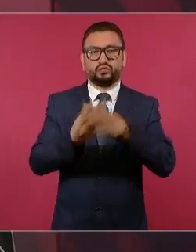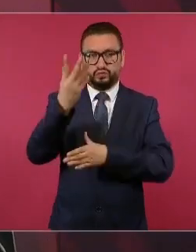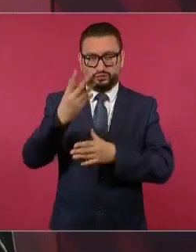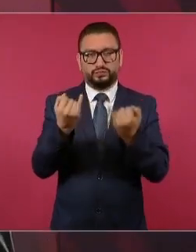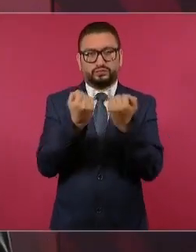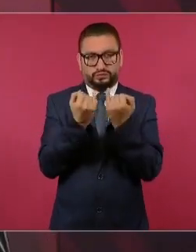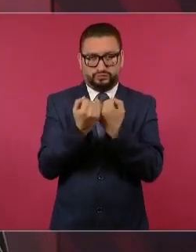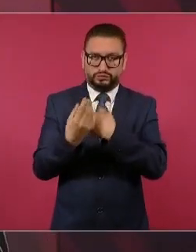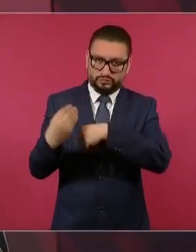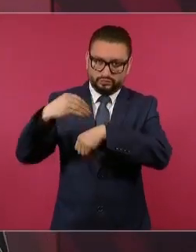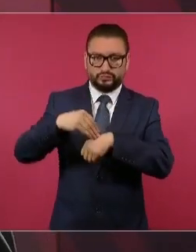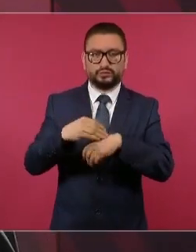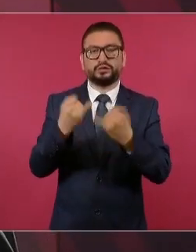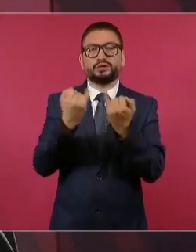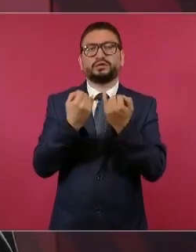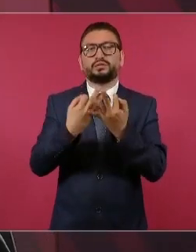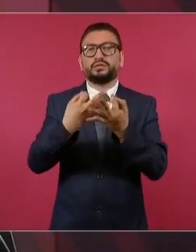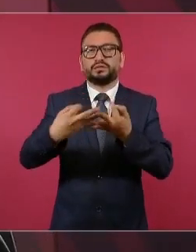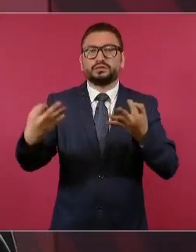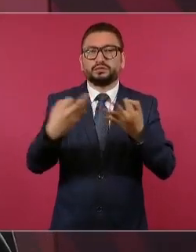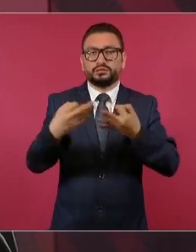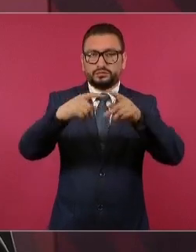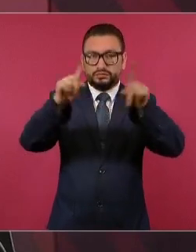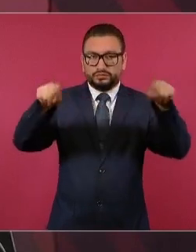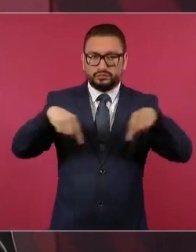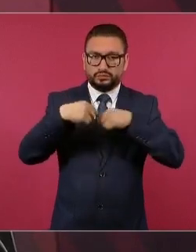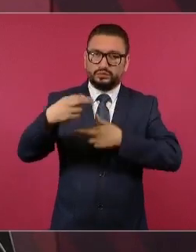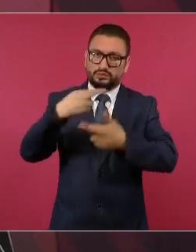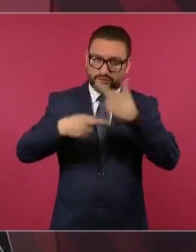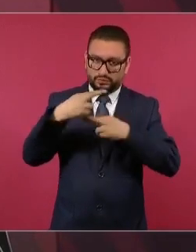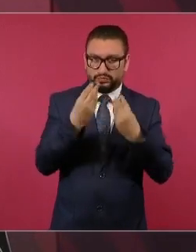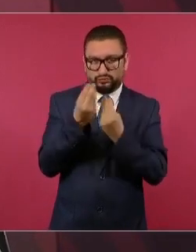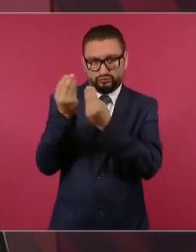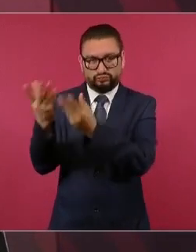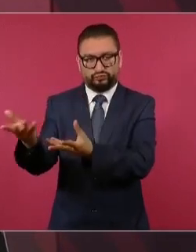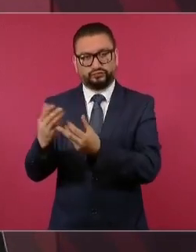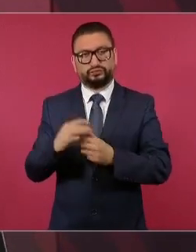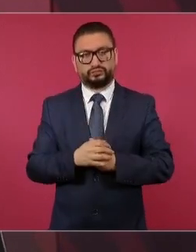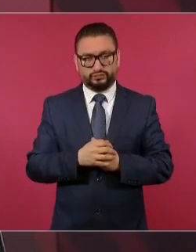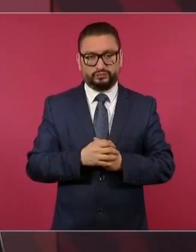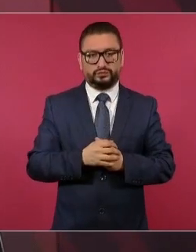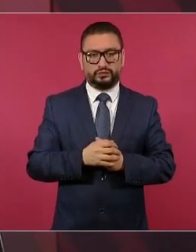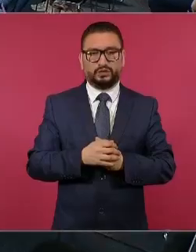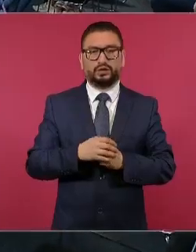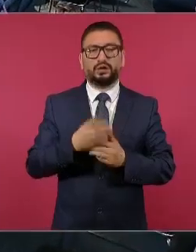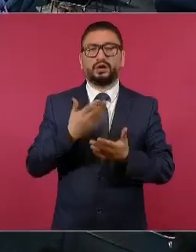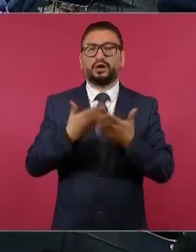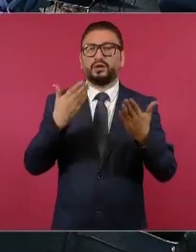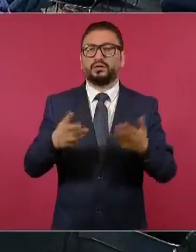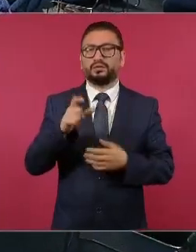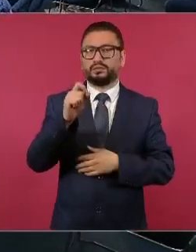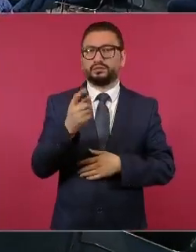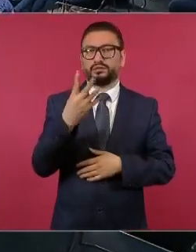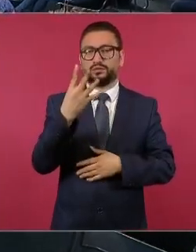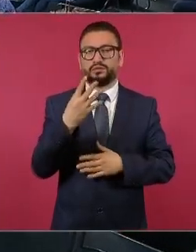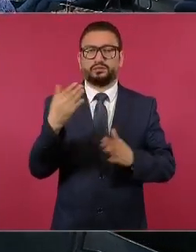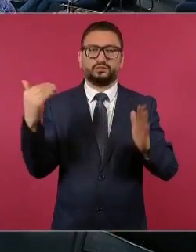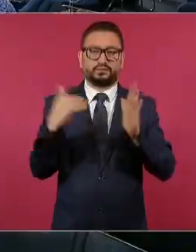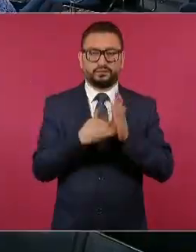pero también restituyéndole las tierras. Y vamos a entregarles, creo que 24,000